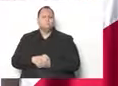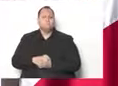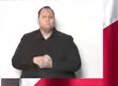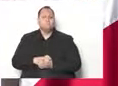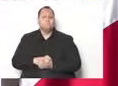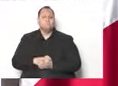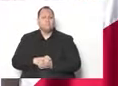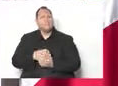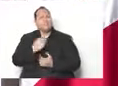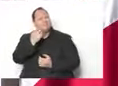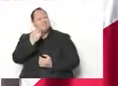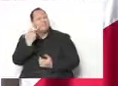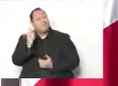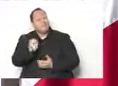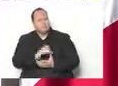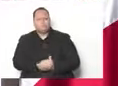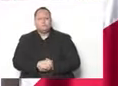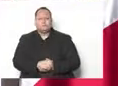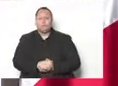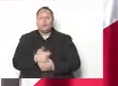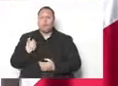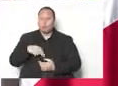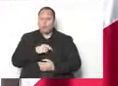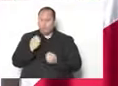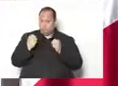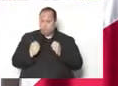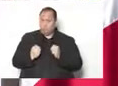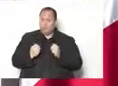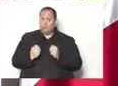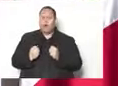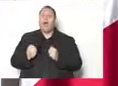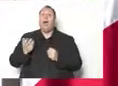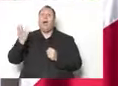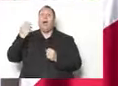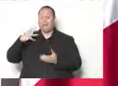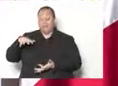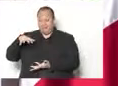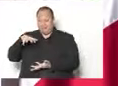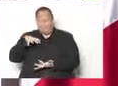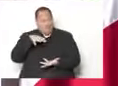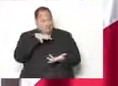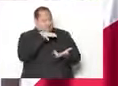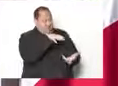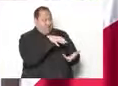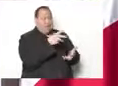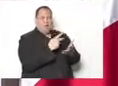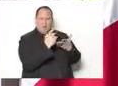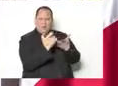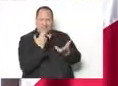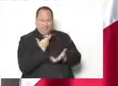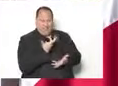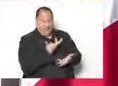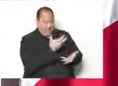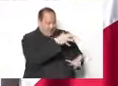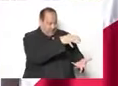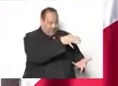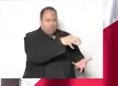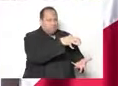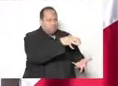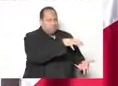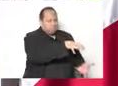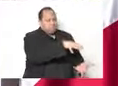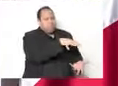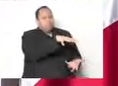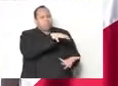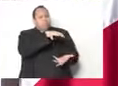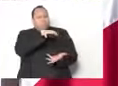Con esto garantizamos que los recursos que fueron entregados para este proyecto regresan al